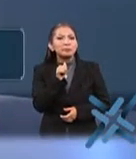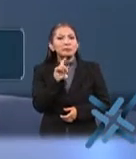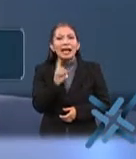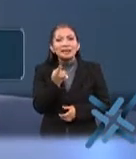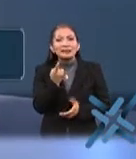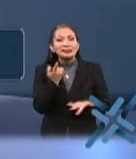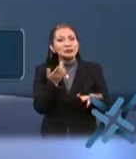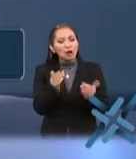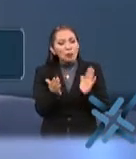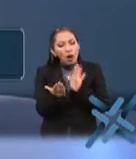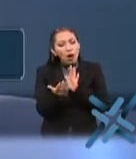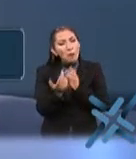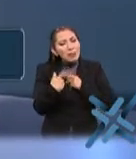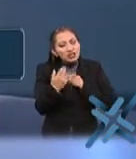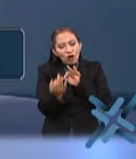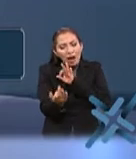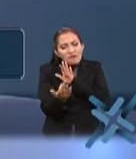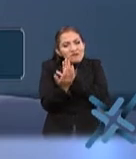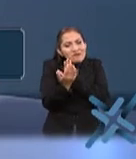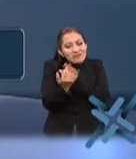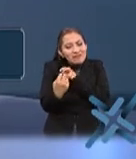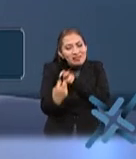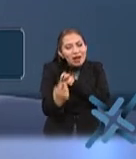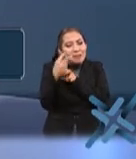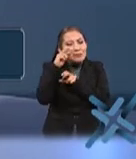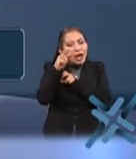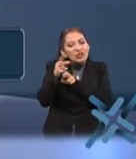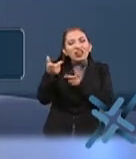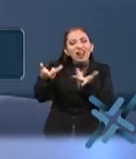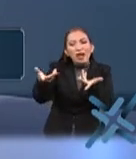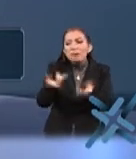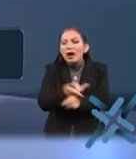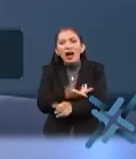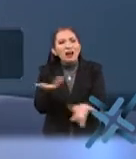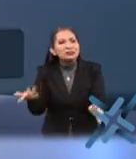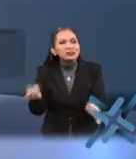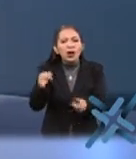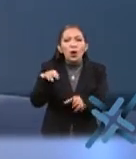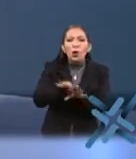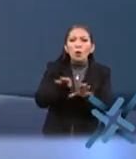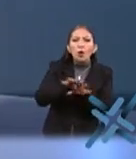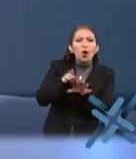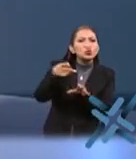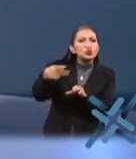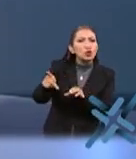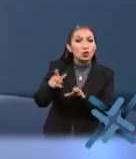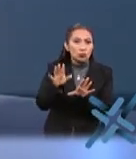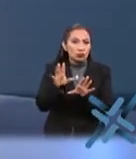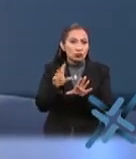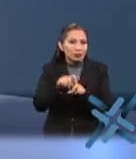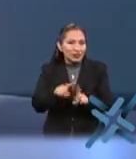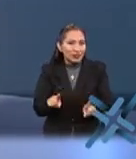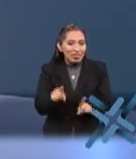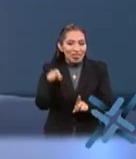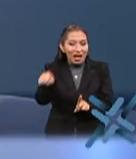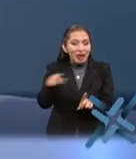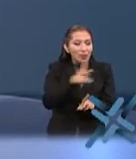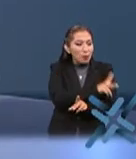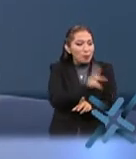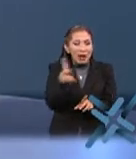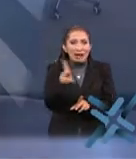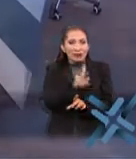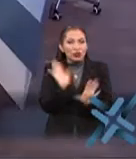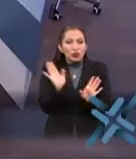en el momento con la persona, viendo exactamente qué es lo que le pasa. Muchas veces no es lo mismo, aunque haya cosas